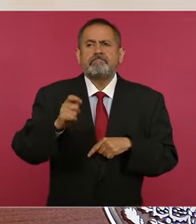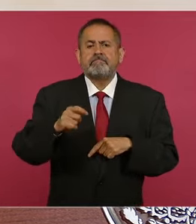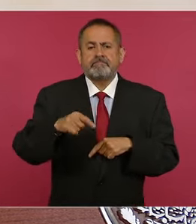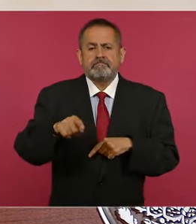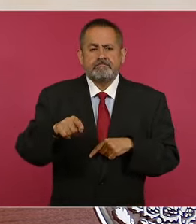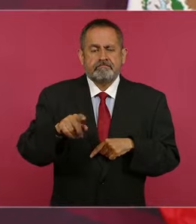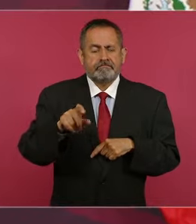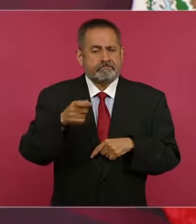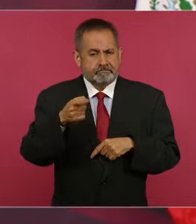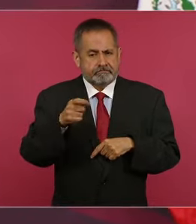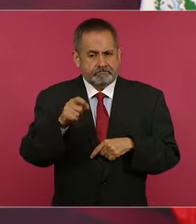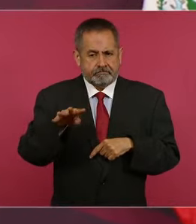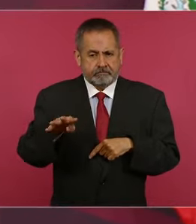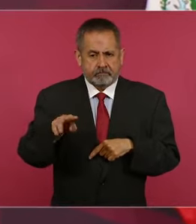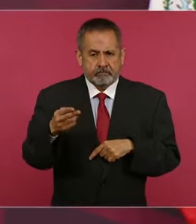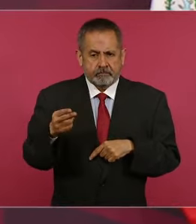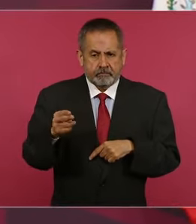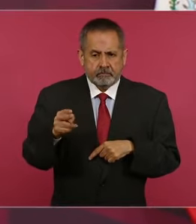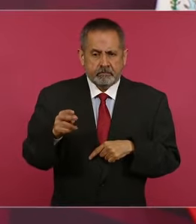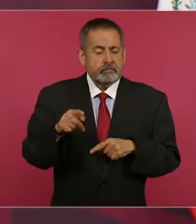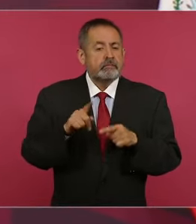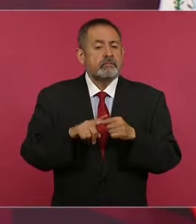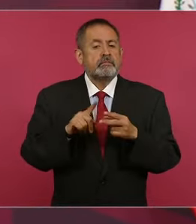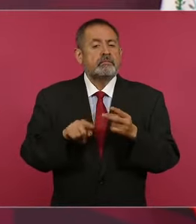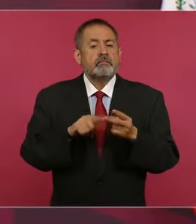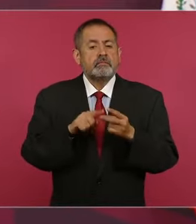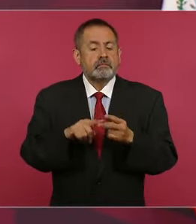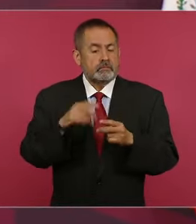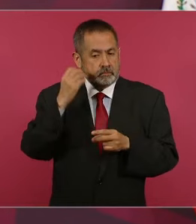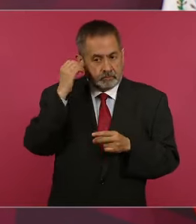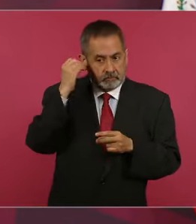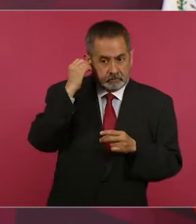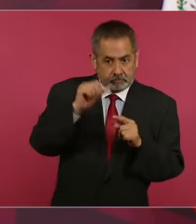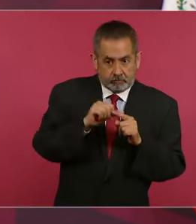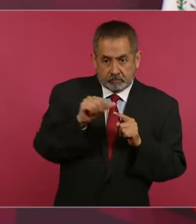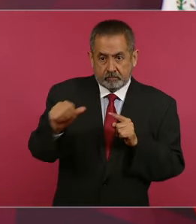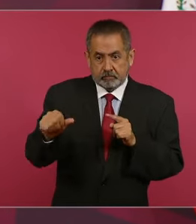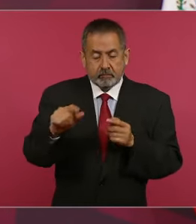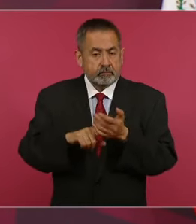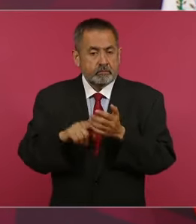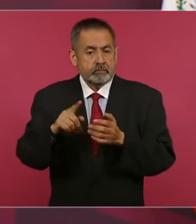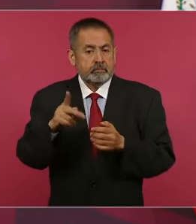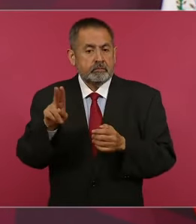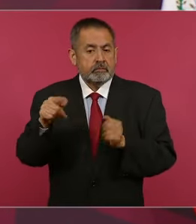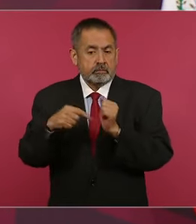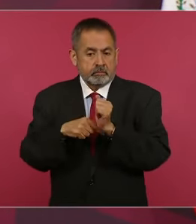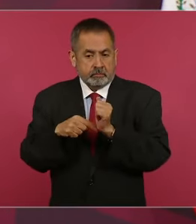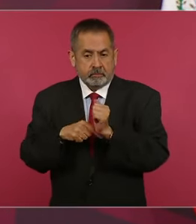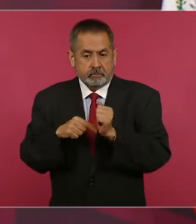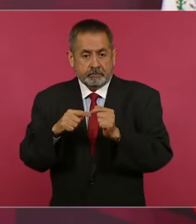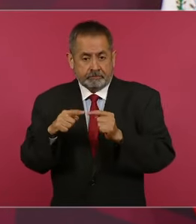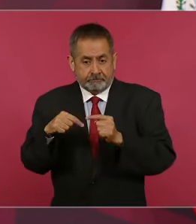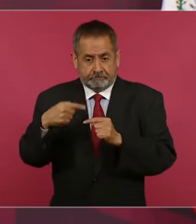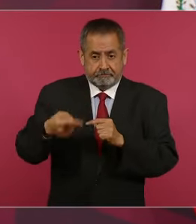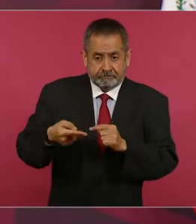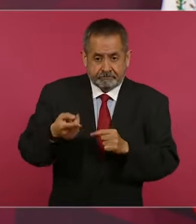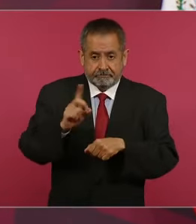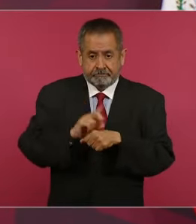de noviembre, la carretera de Oaxaca a Puerto Escondido. El